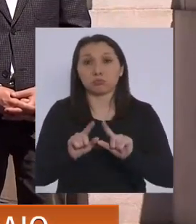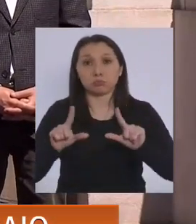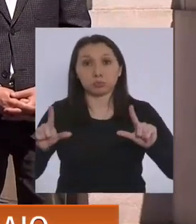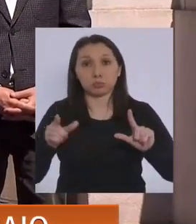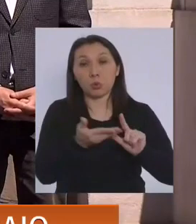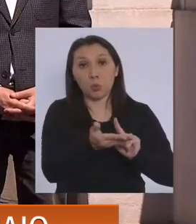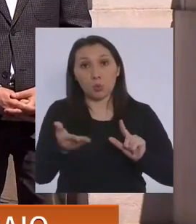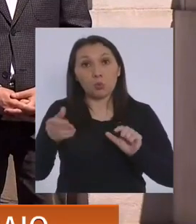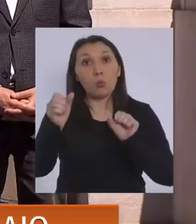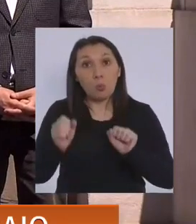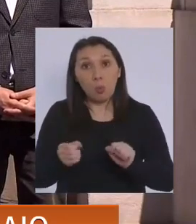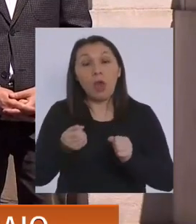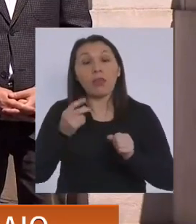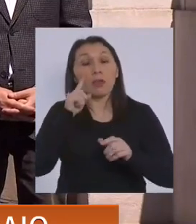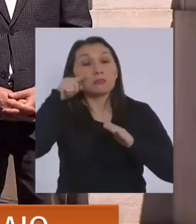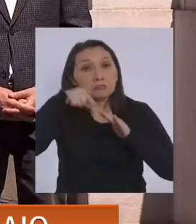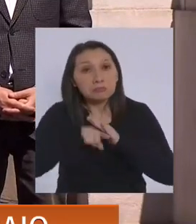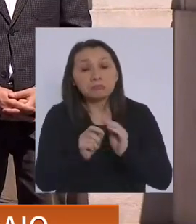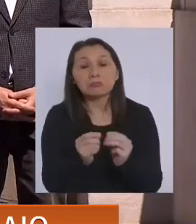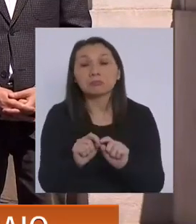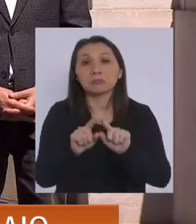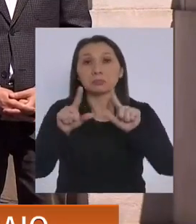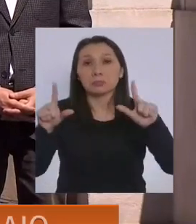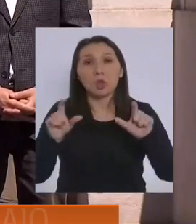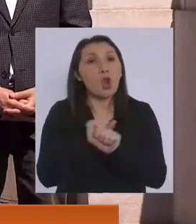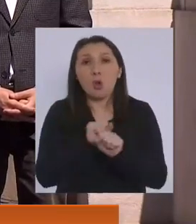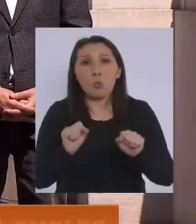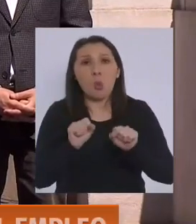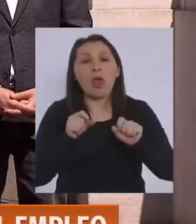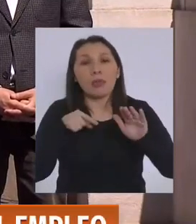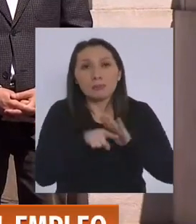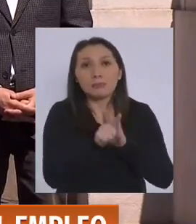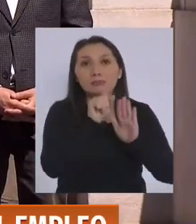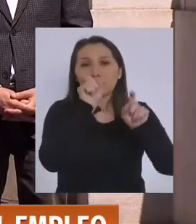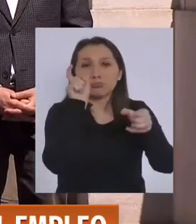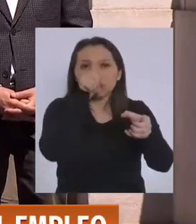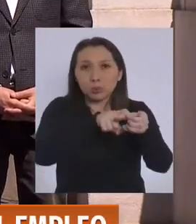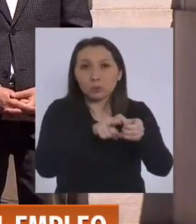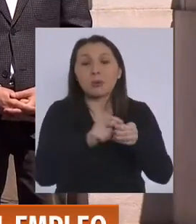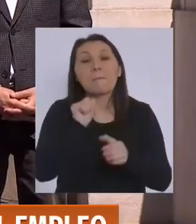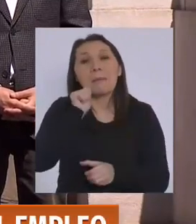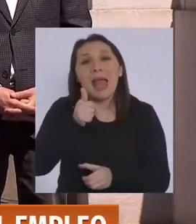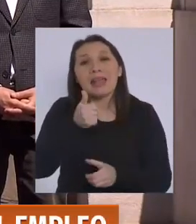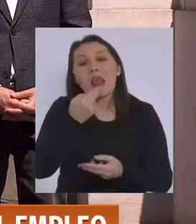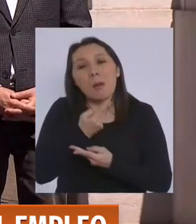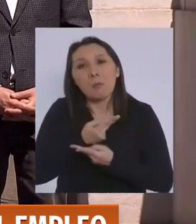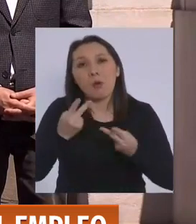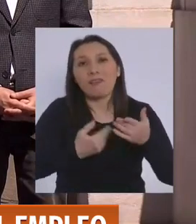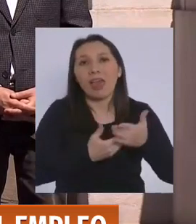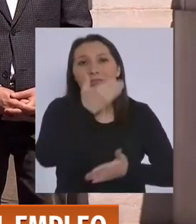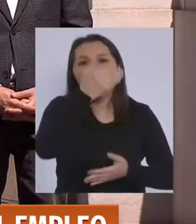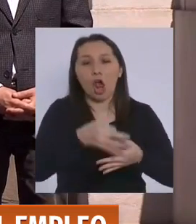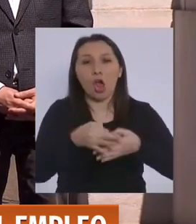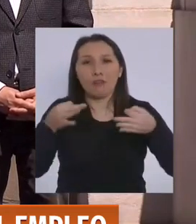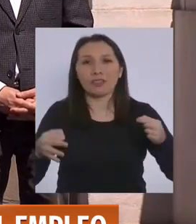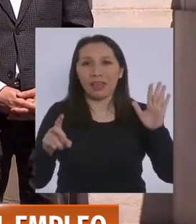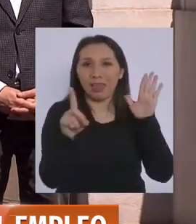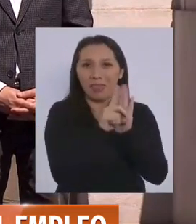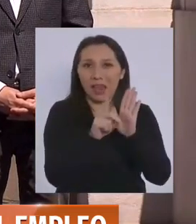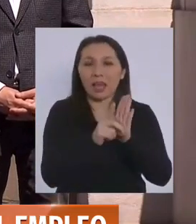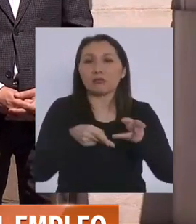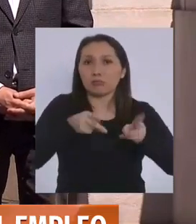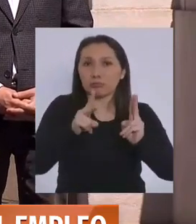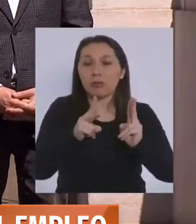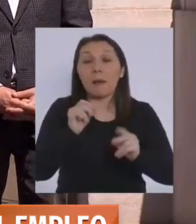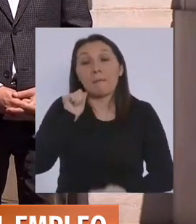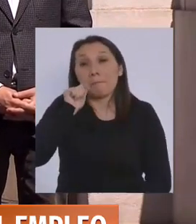hecho ustedes hoy día la pueden visitar, todavía no se puede postular porque mañana se publica en el Diario Oficial tanto el decreto como la resolución, pero